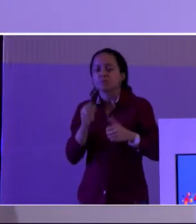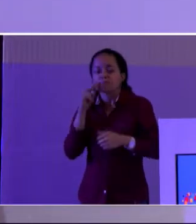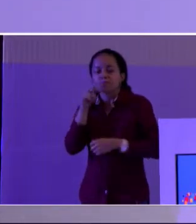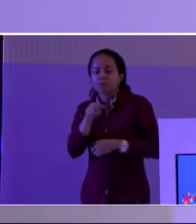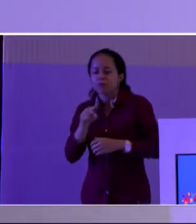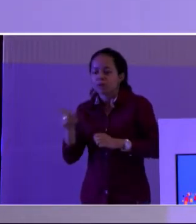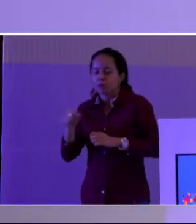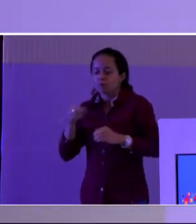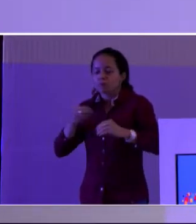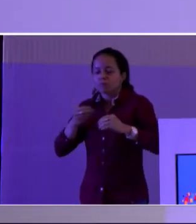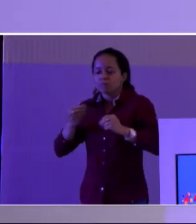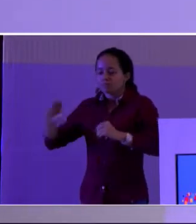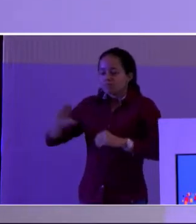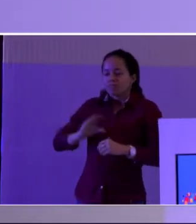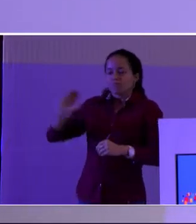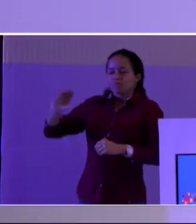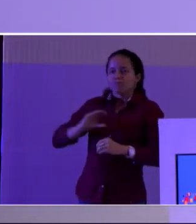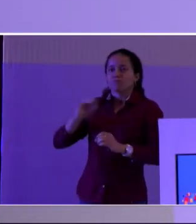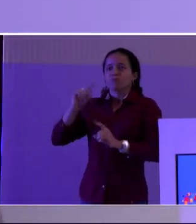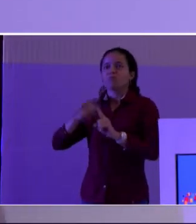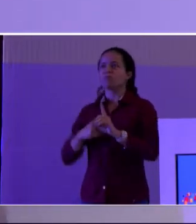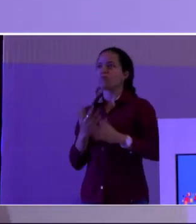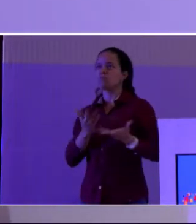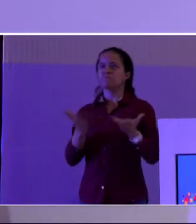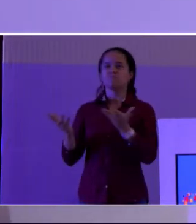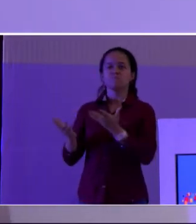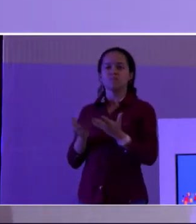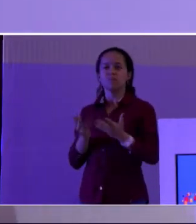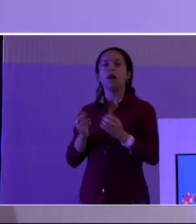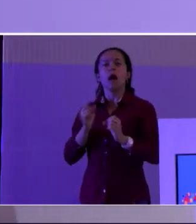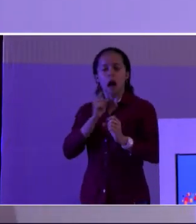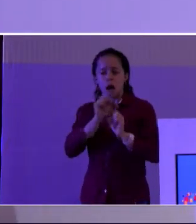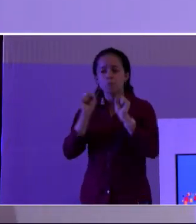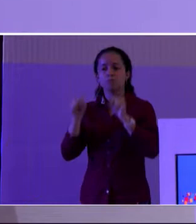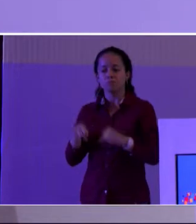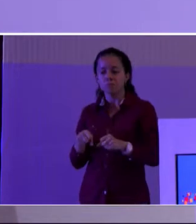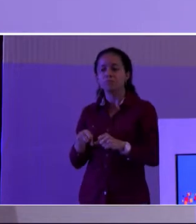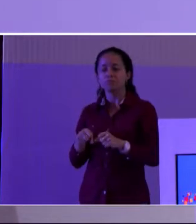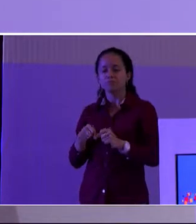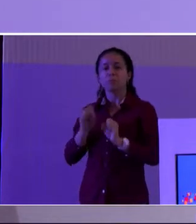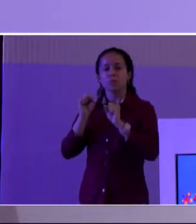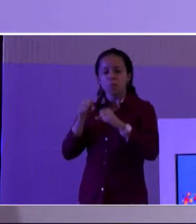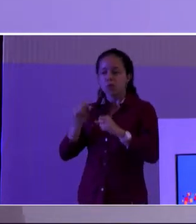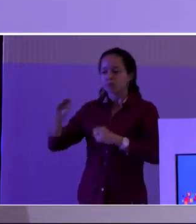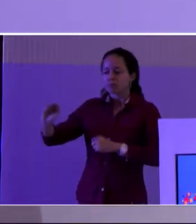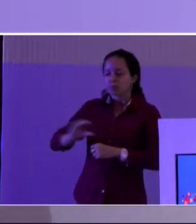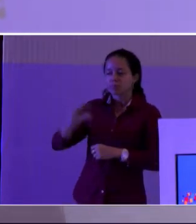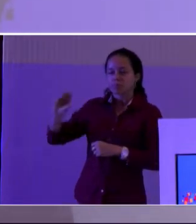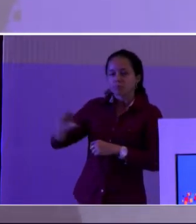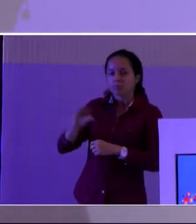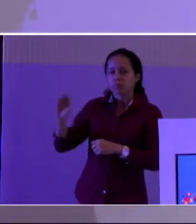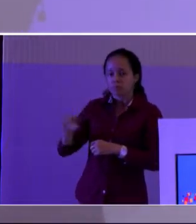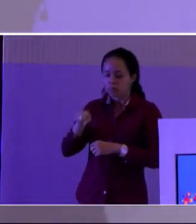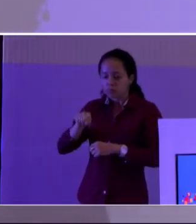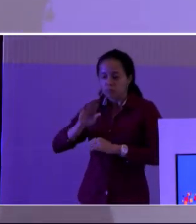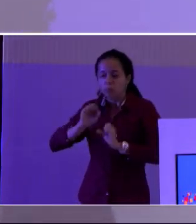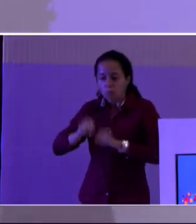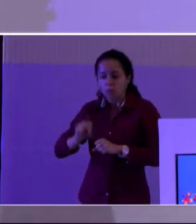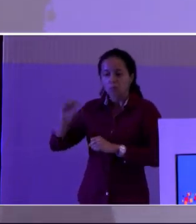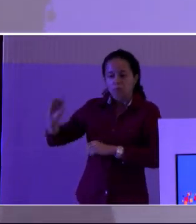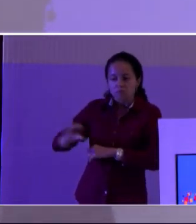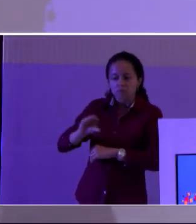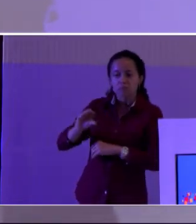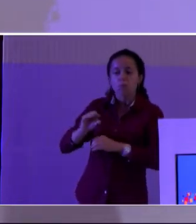de ingresos una apuesta afirmativa, cómo a través de la generación de ingresos sostenibles en la legalidad, en los